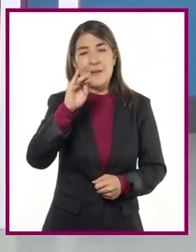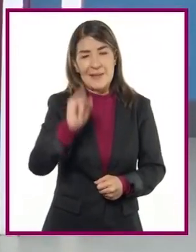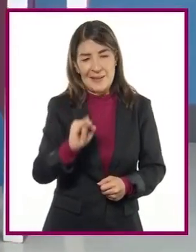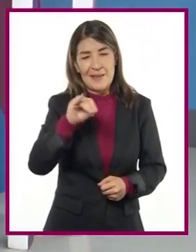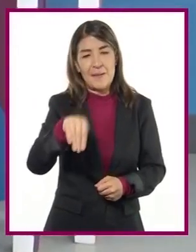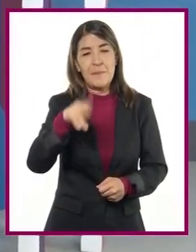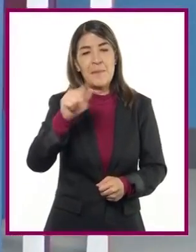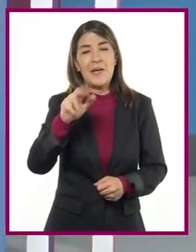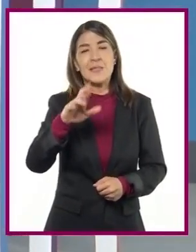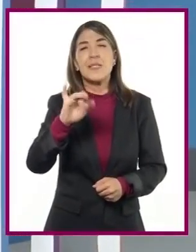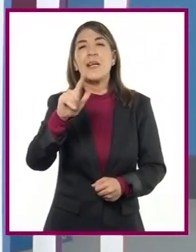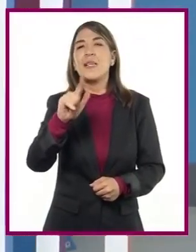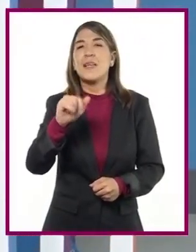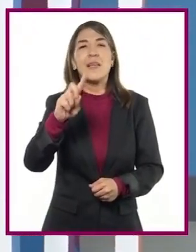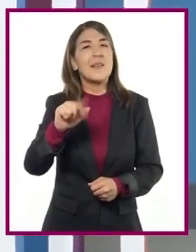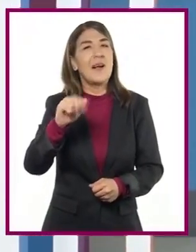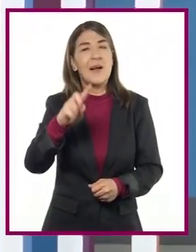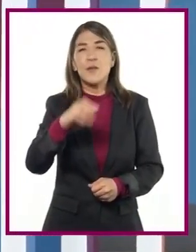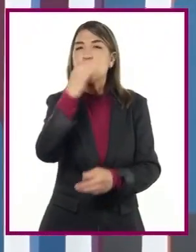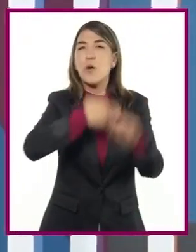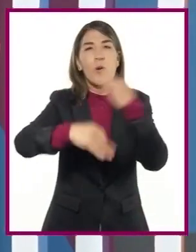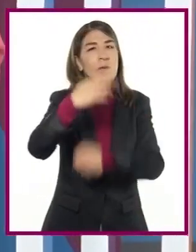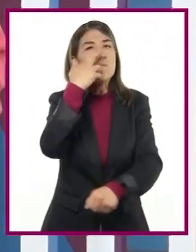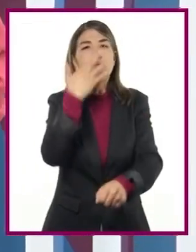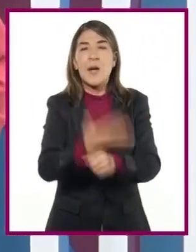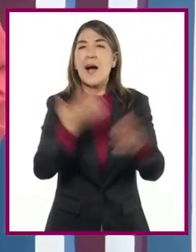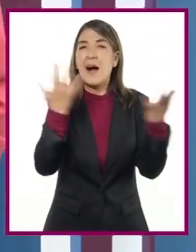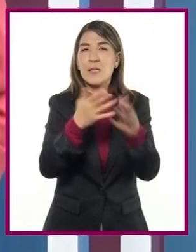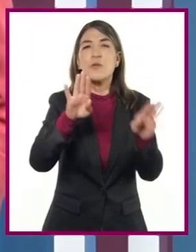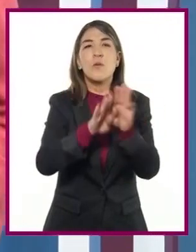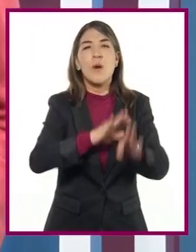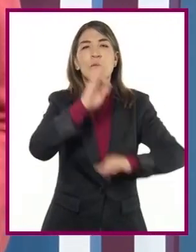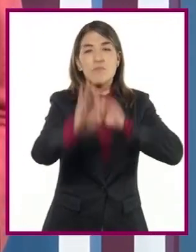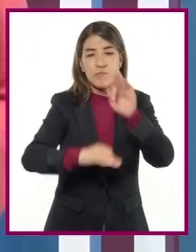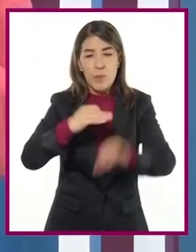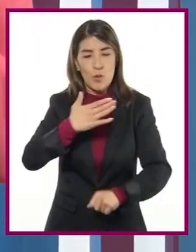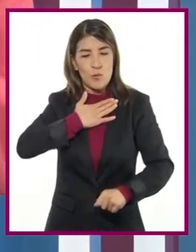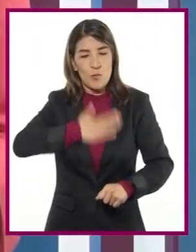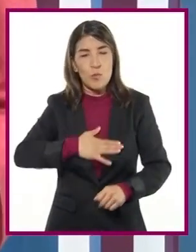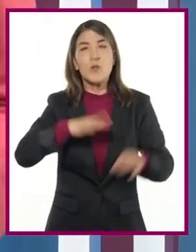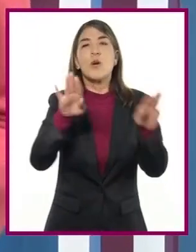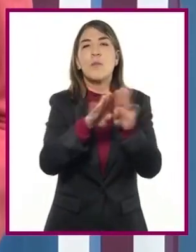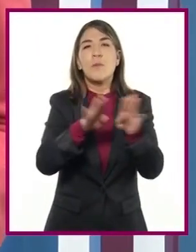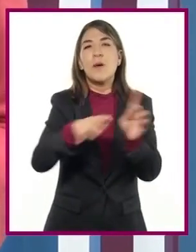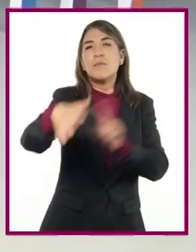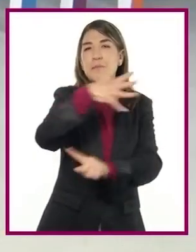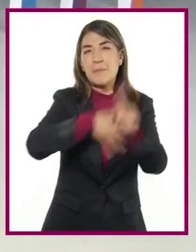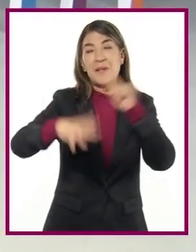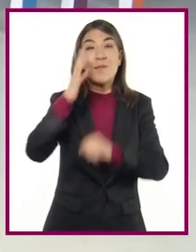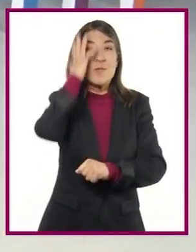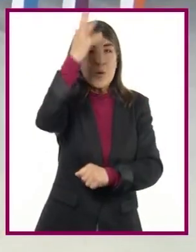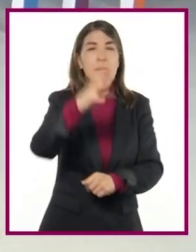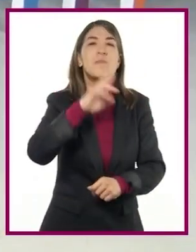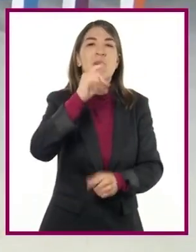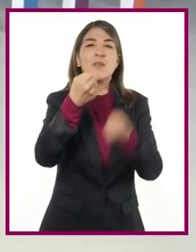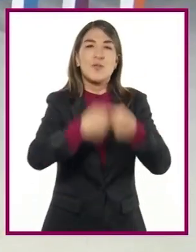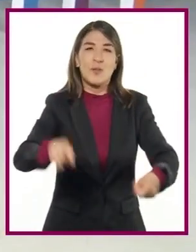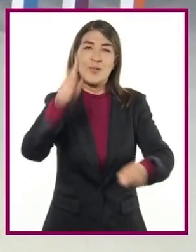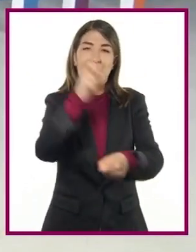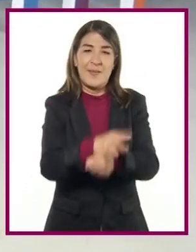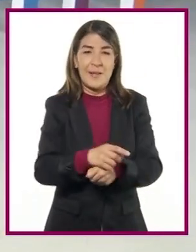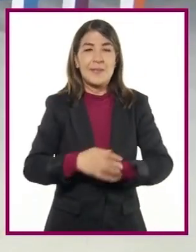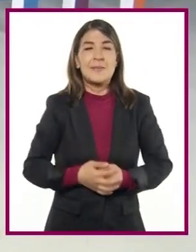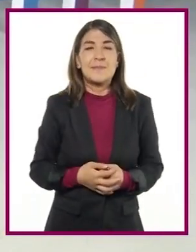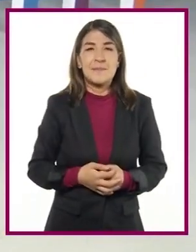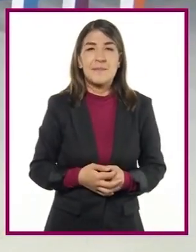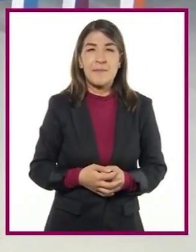a todas y a todos, lo que impactará en la construcción de una mejor sociedad. Recuerden que